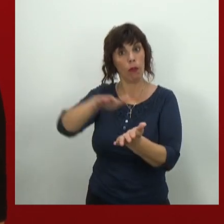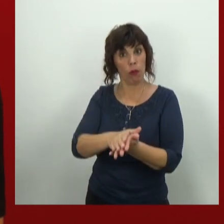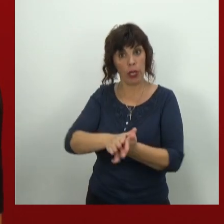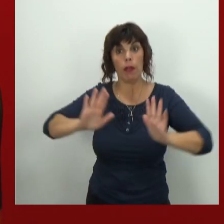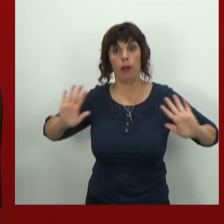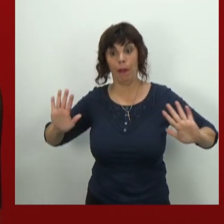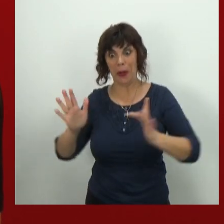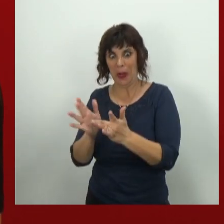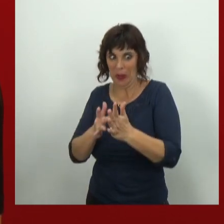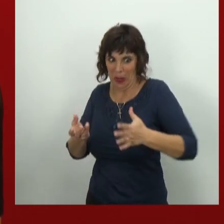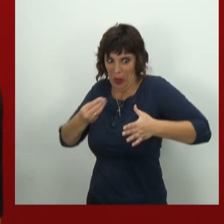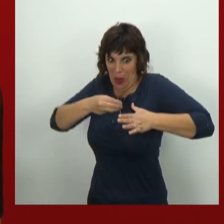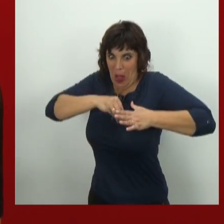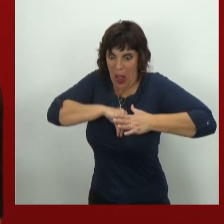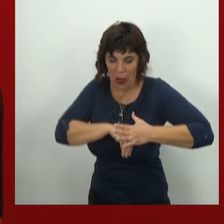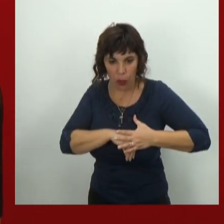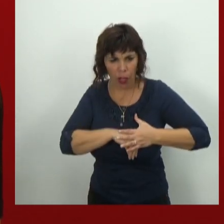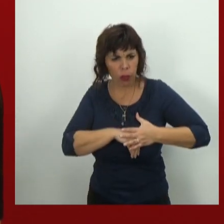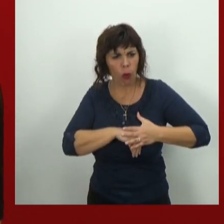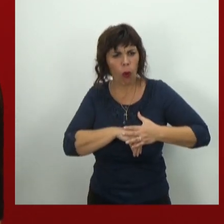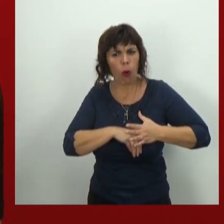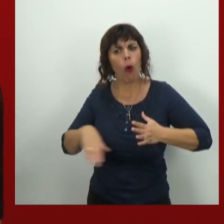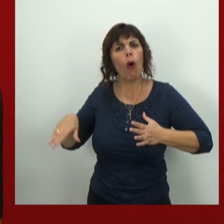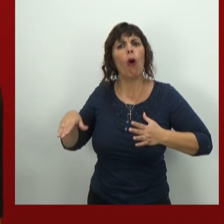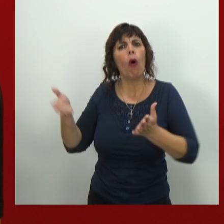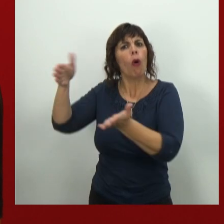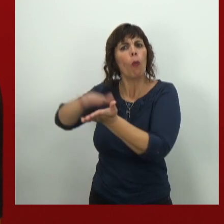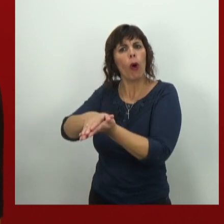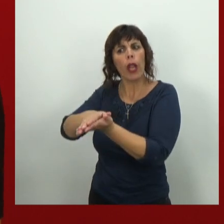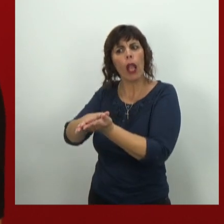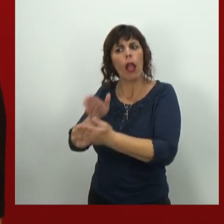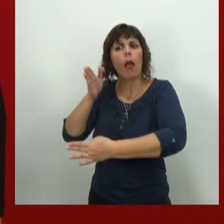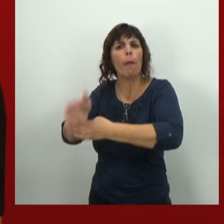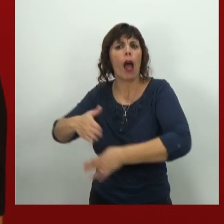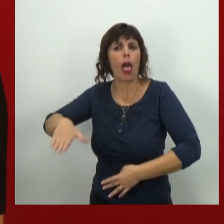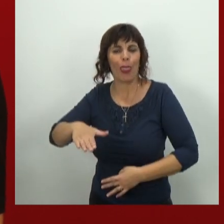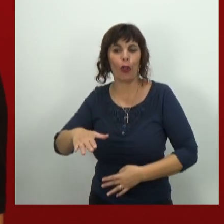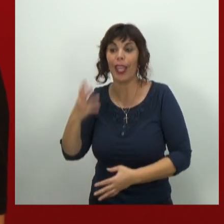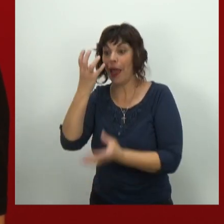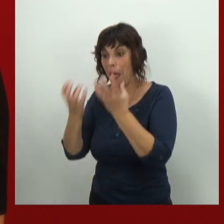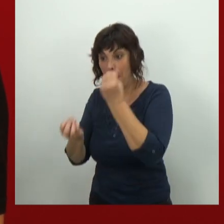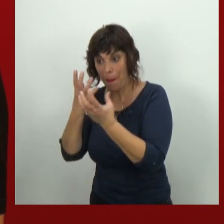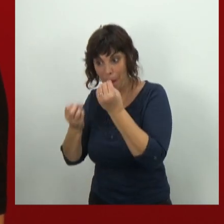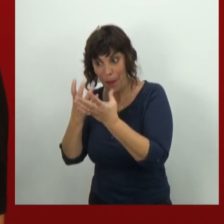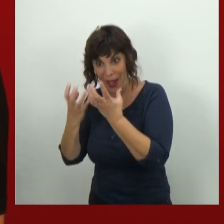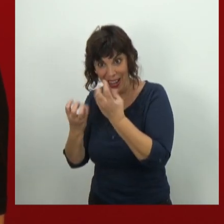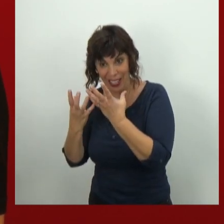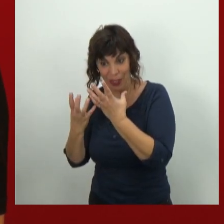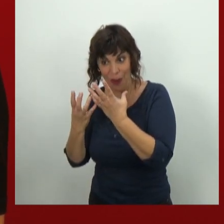describen el paraíso con palabras que no podemos comprender algunas veces. Y